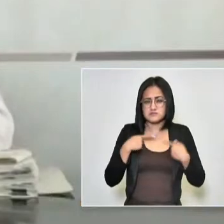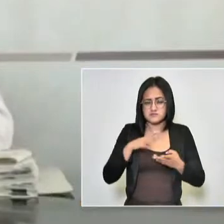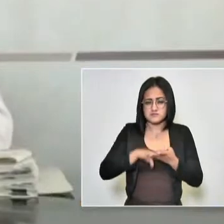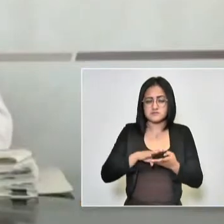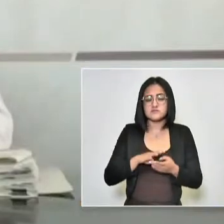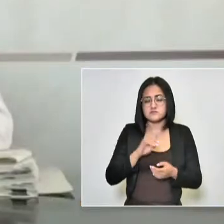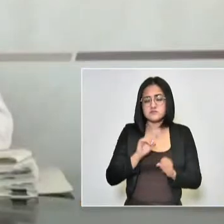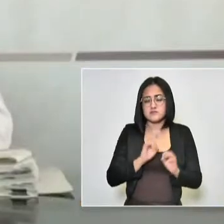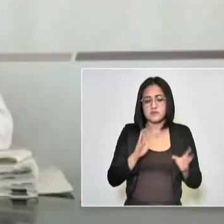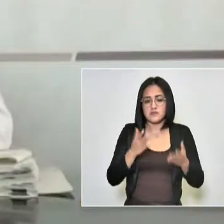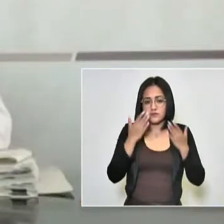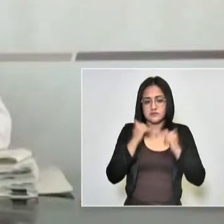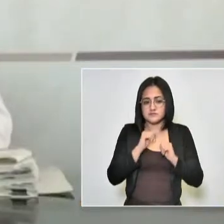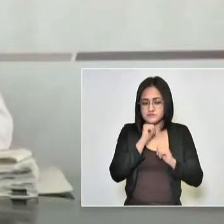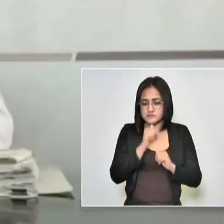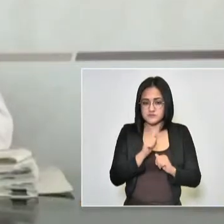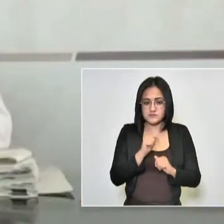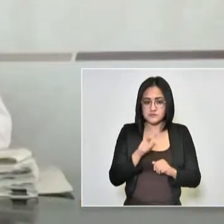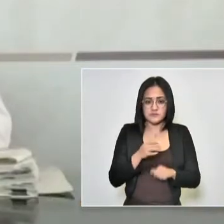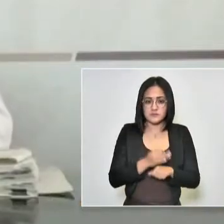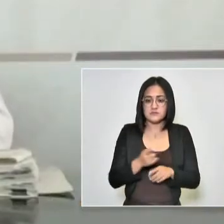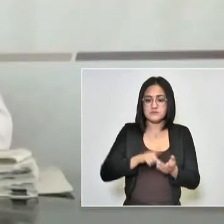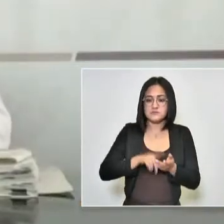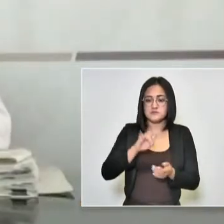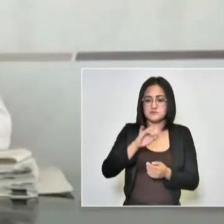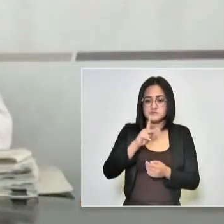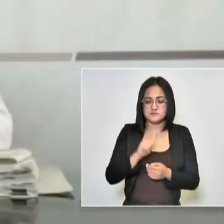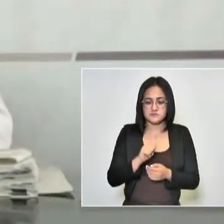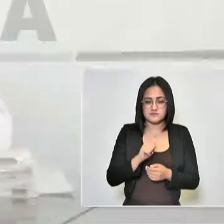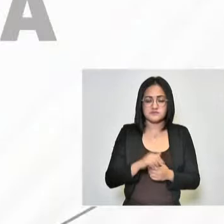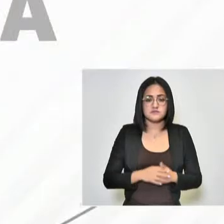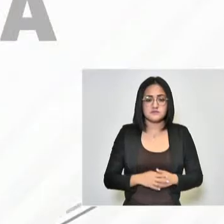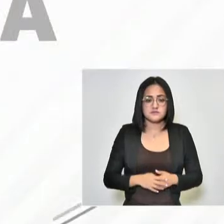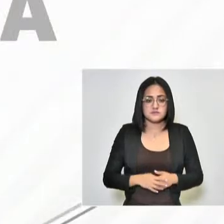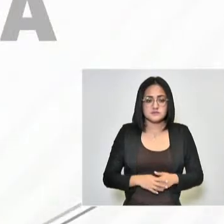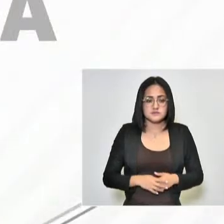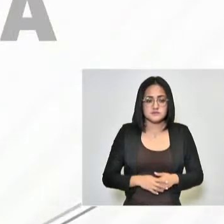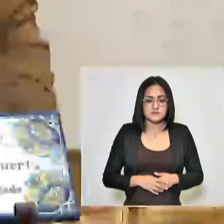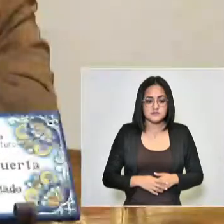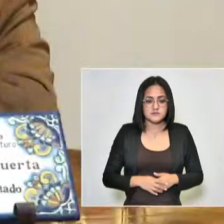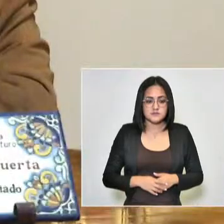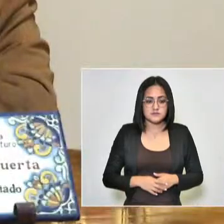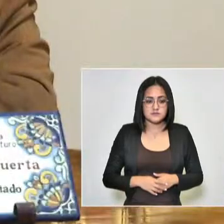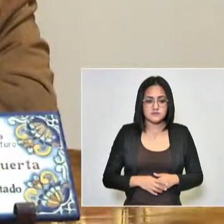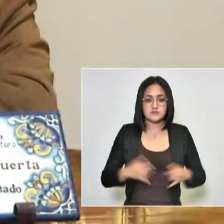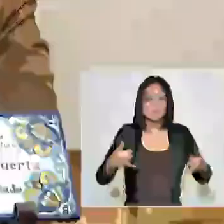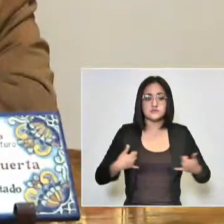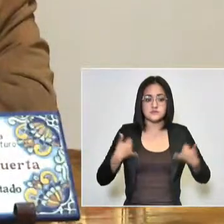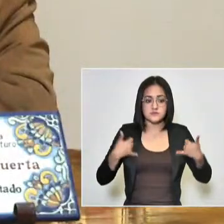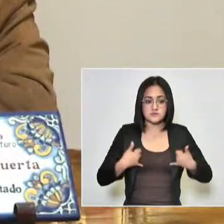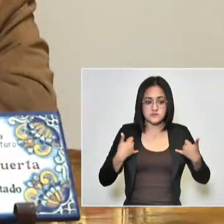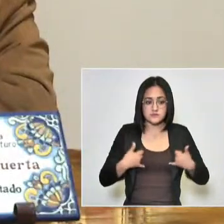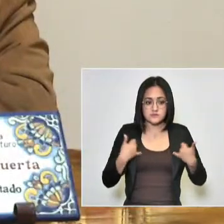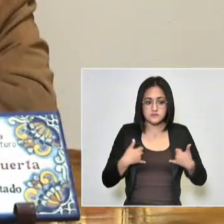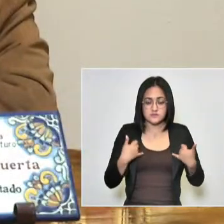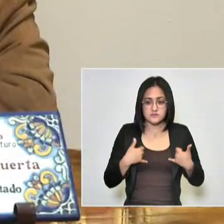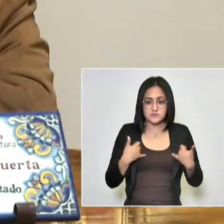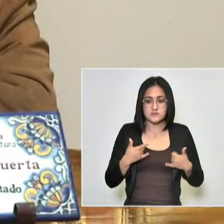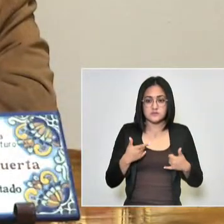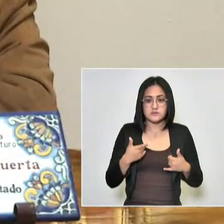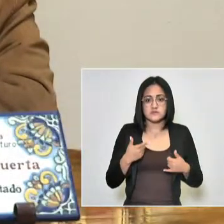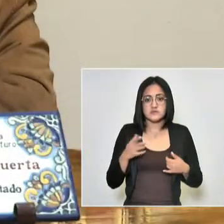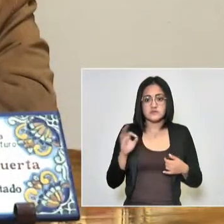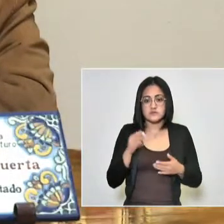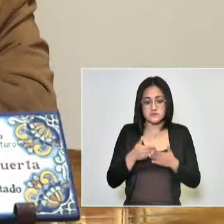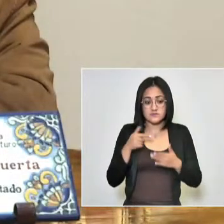Así es, gobernador. No, bueno, tenemos pacientes en el CIEPA. Y los jóvenes infractores